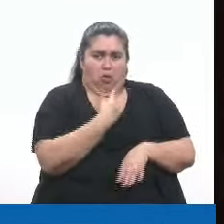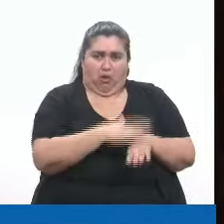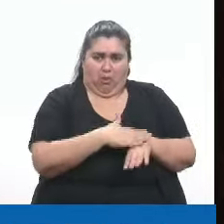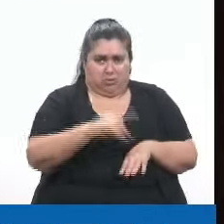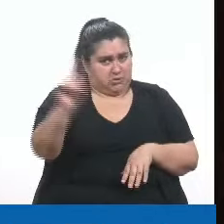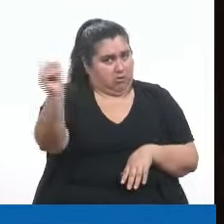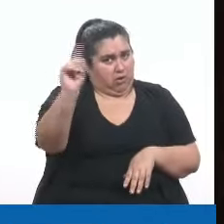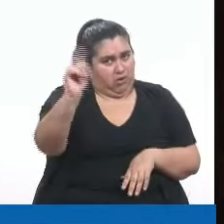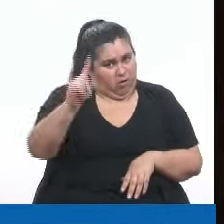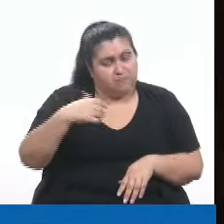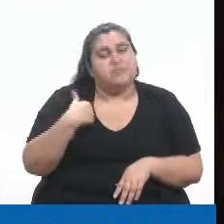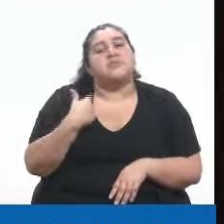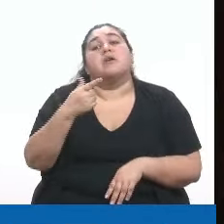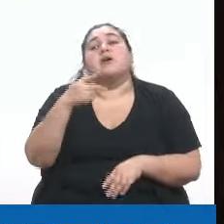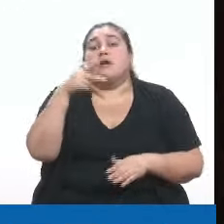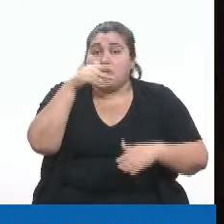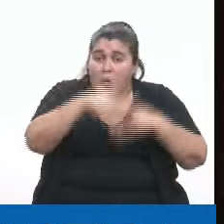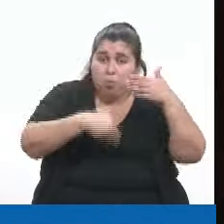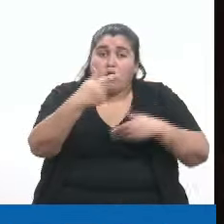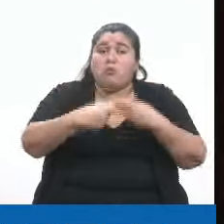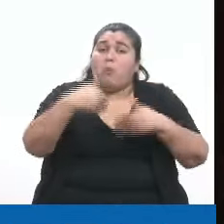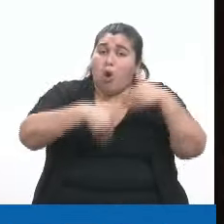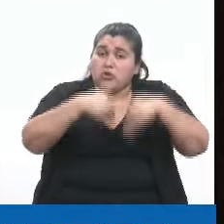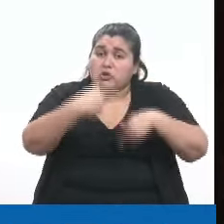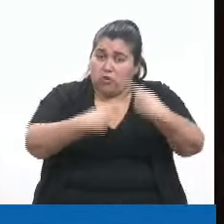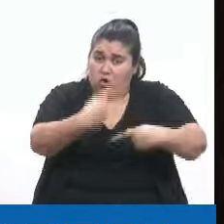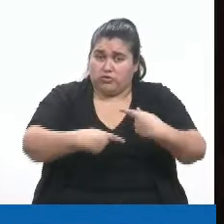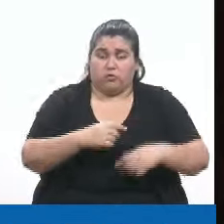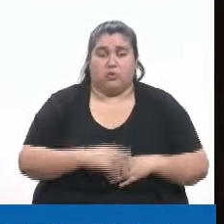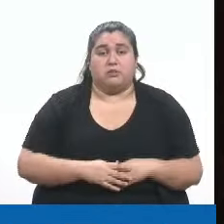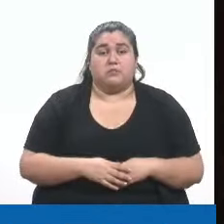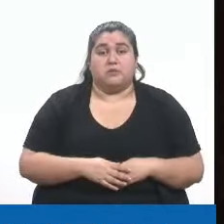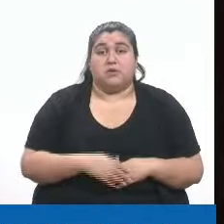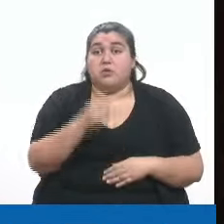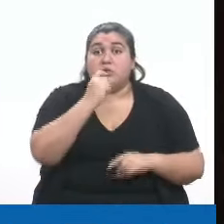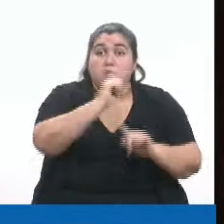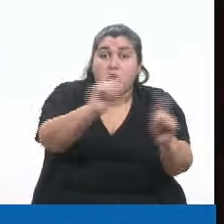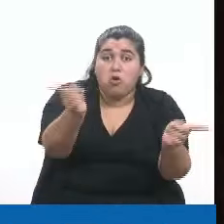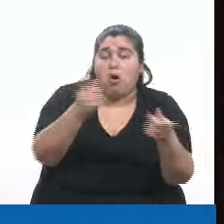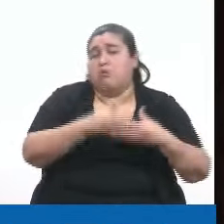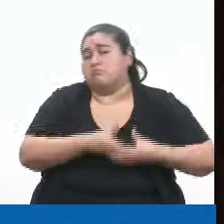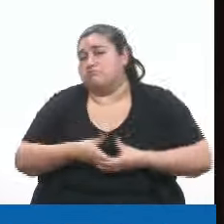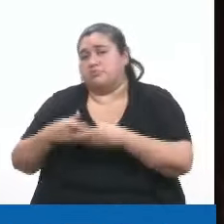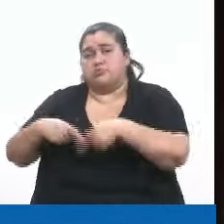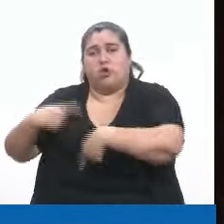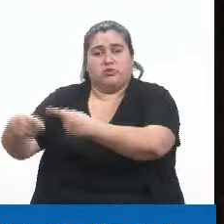así que pasemos la votación si la perdemos iremos nosotros punto y Seguiremos con el debate hace uso de la palabra